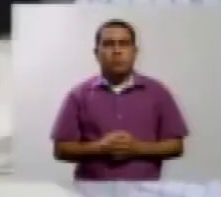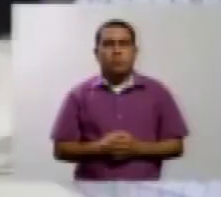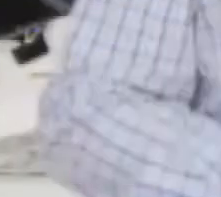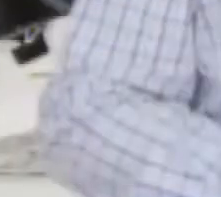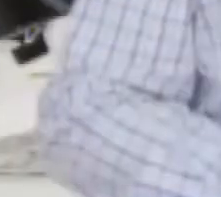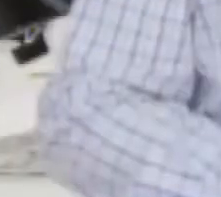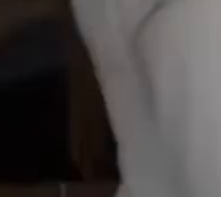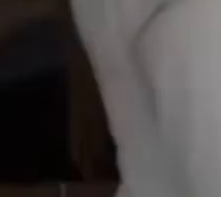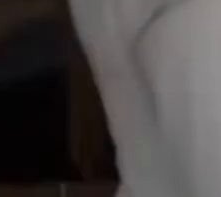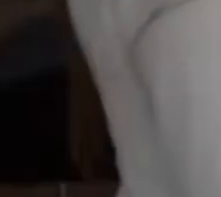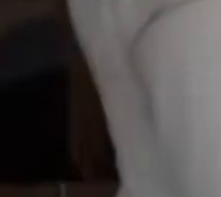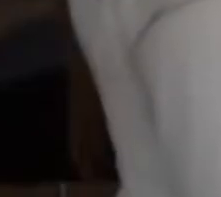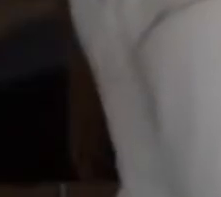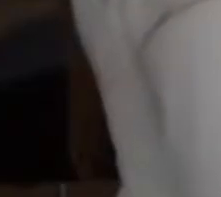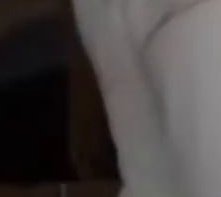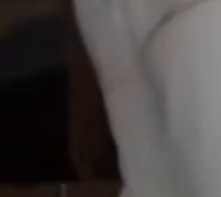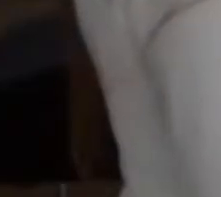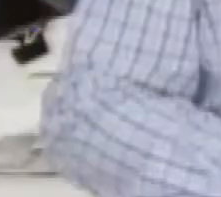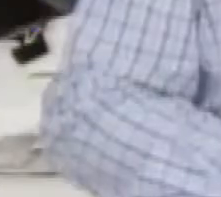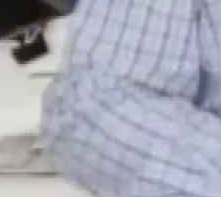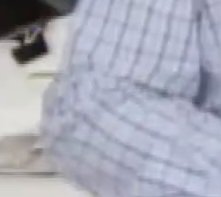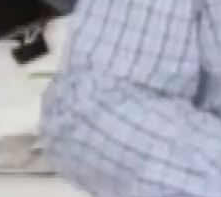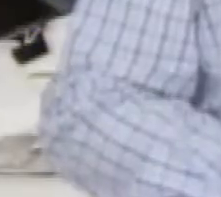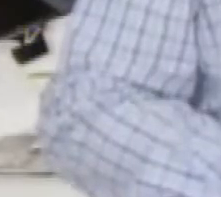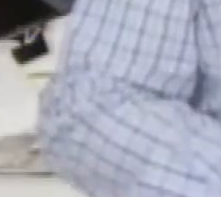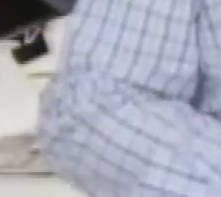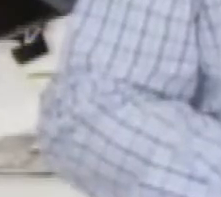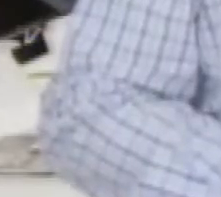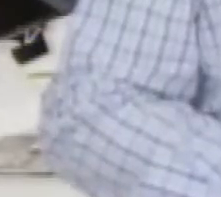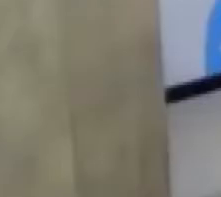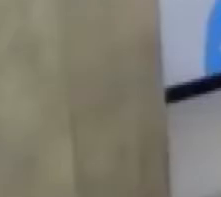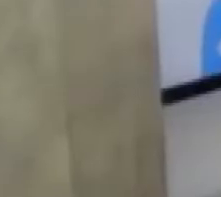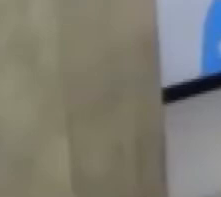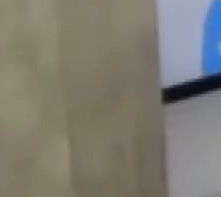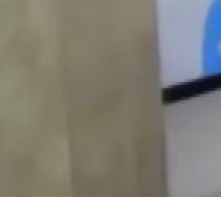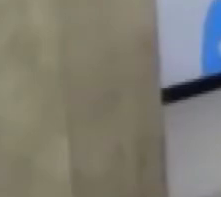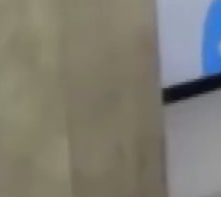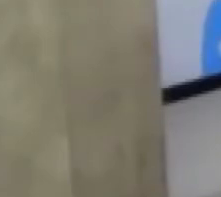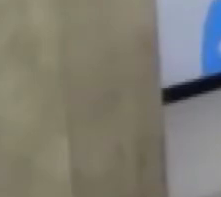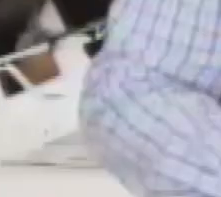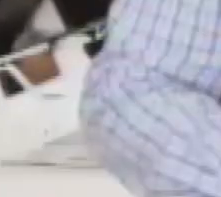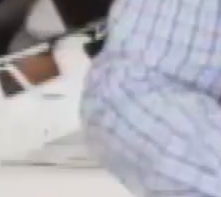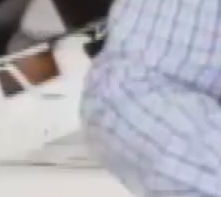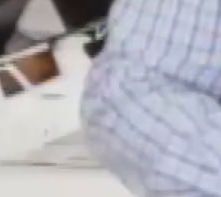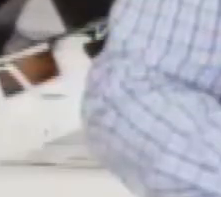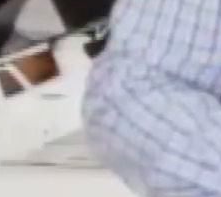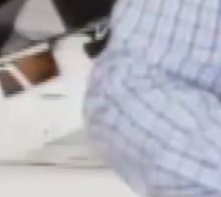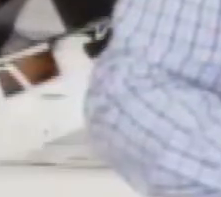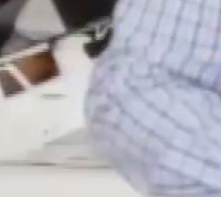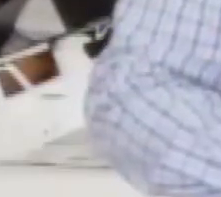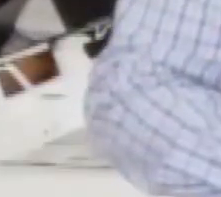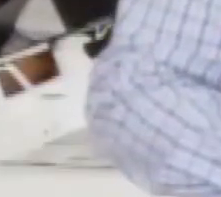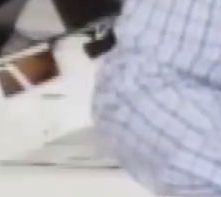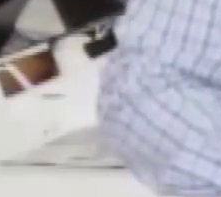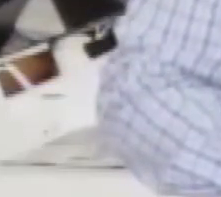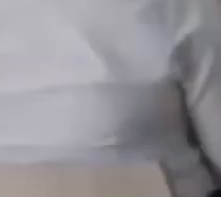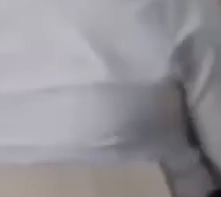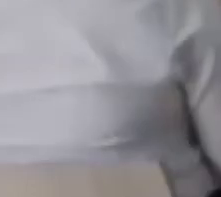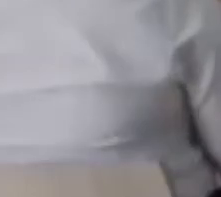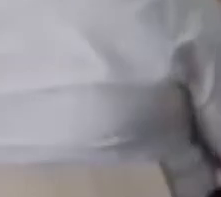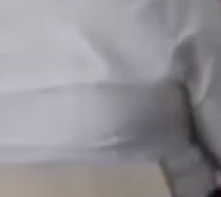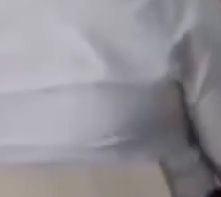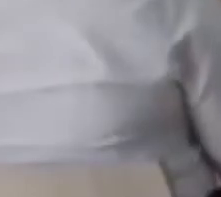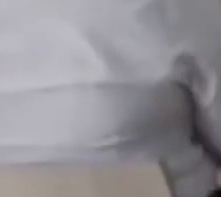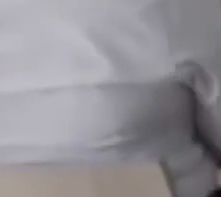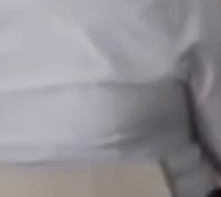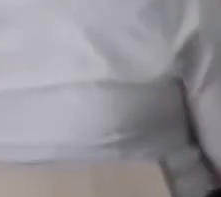te presentamos la fibra óptica Movistar, la tecnología más avanzada para navegar en la Internet. Nos acompaña Rafael Lara, gerente comercial de Movistar,